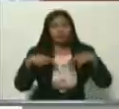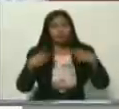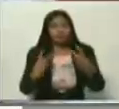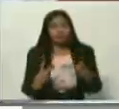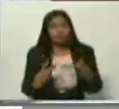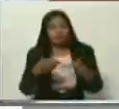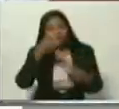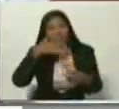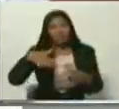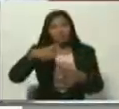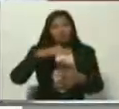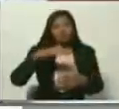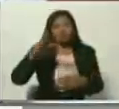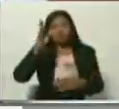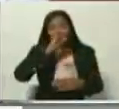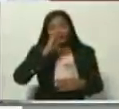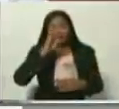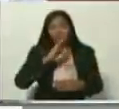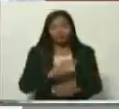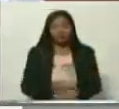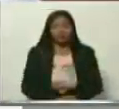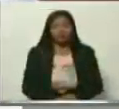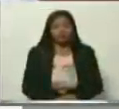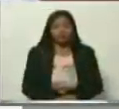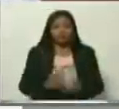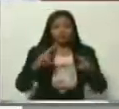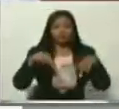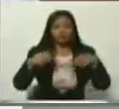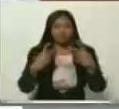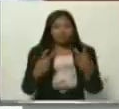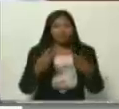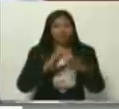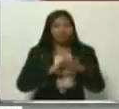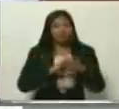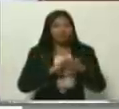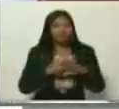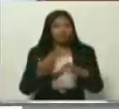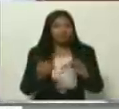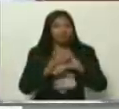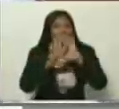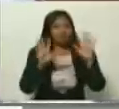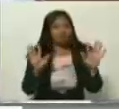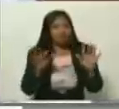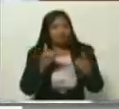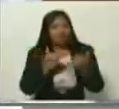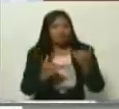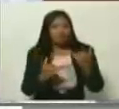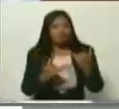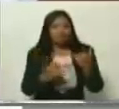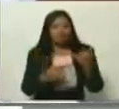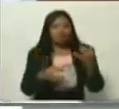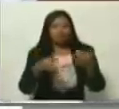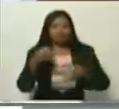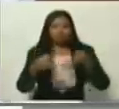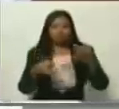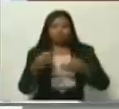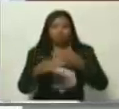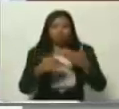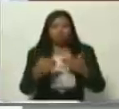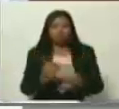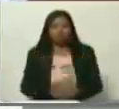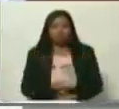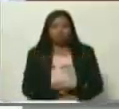al pueblo de Barinas, y digo ratificar porque, ¿verdad?, en esta última sentencia,